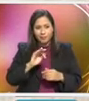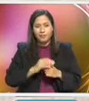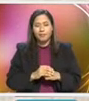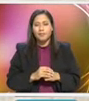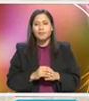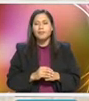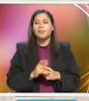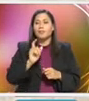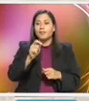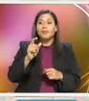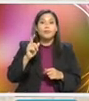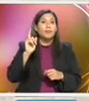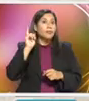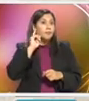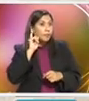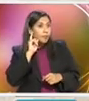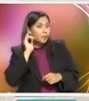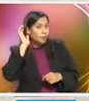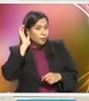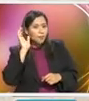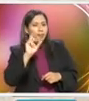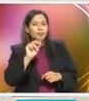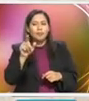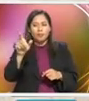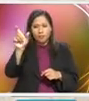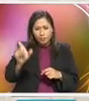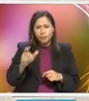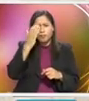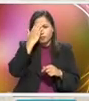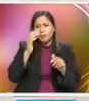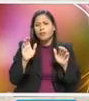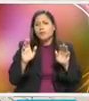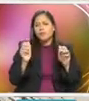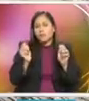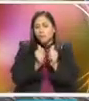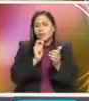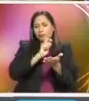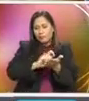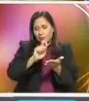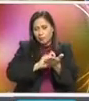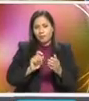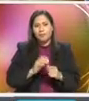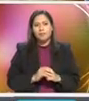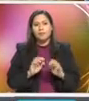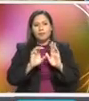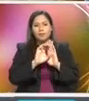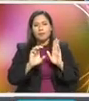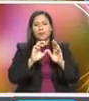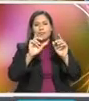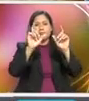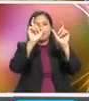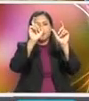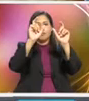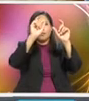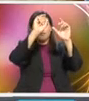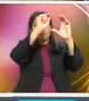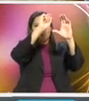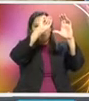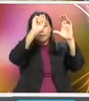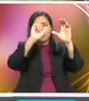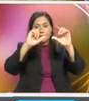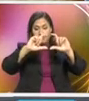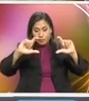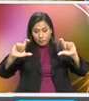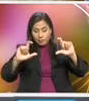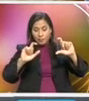no por lo que muchos han dicho de ellos. Claro que sí. Una pregunta, por ejemplo, el hecho de que esté para abajo la letra escrita en la parte de